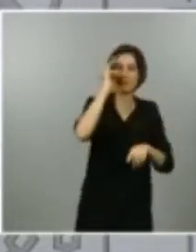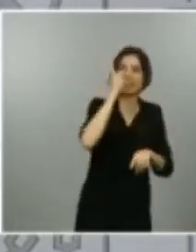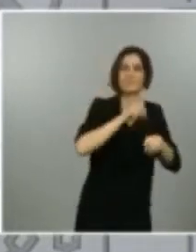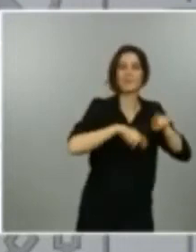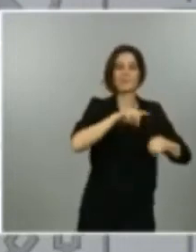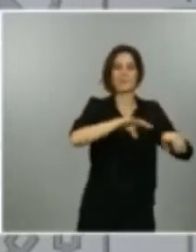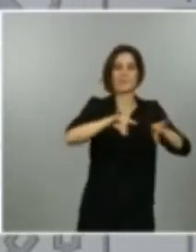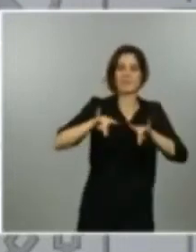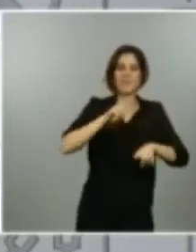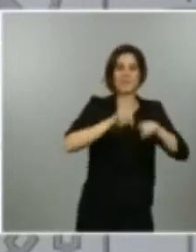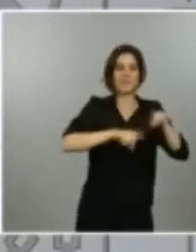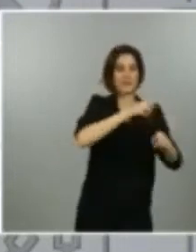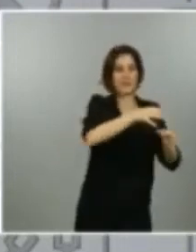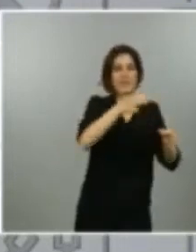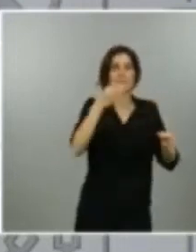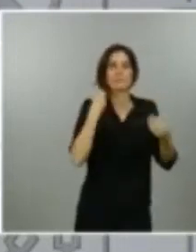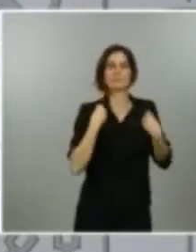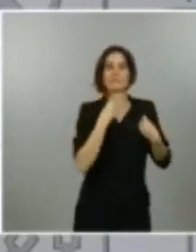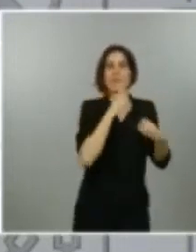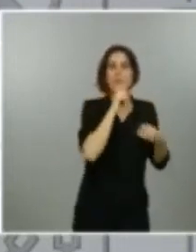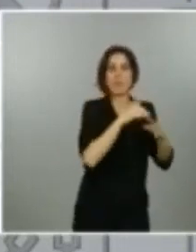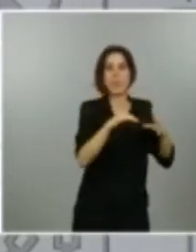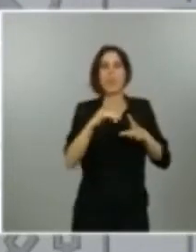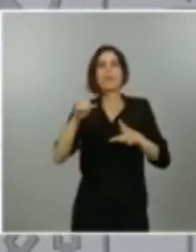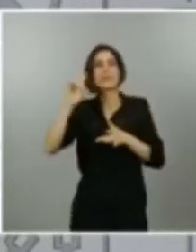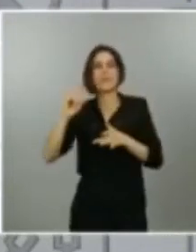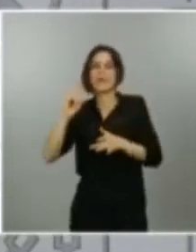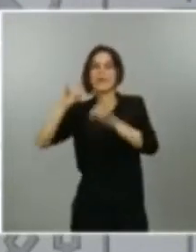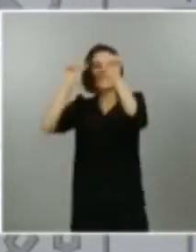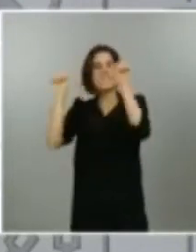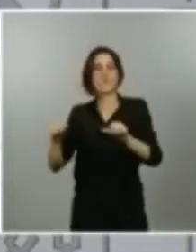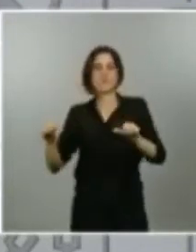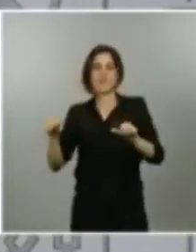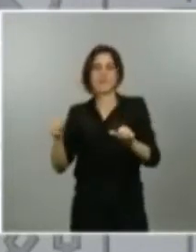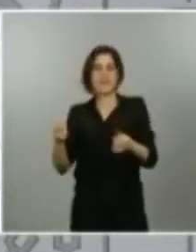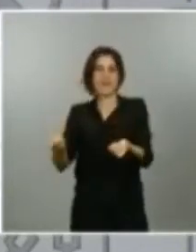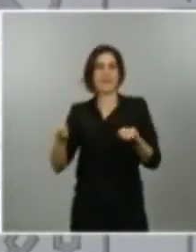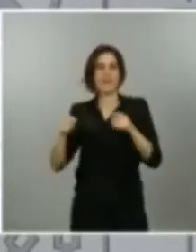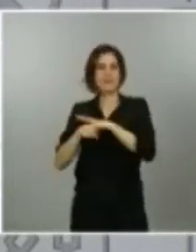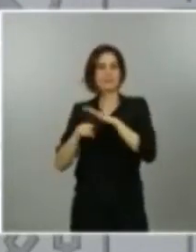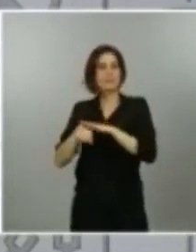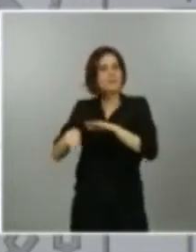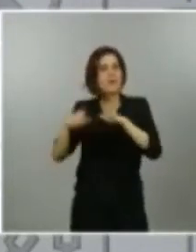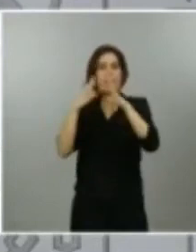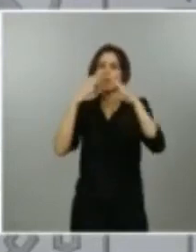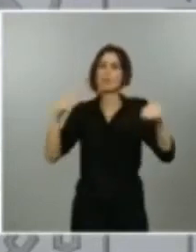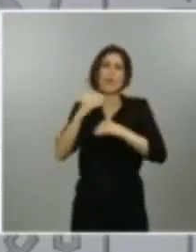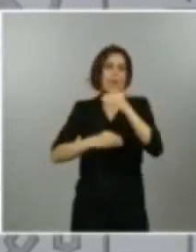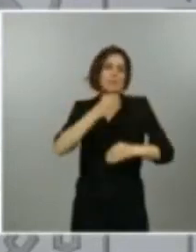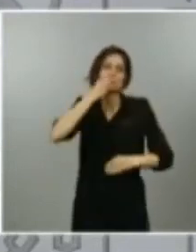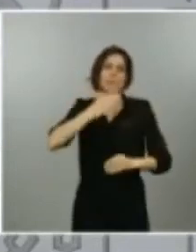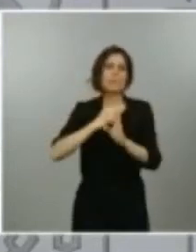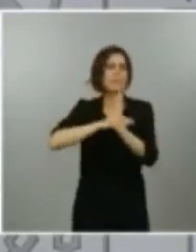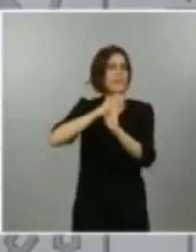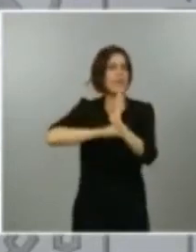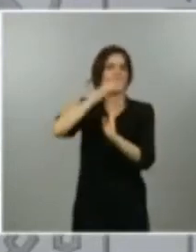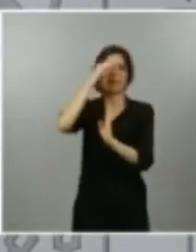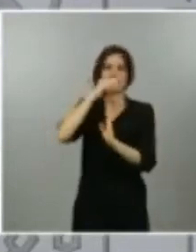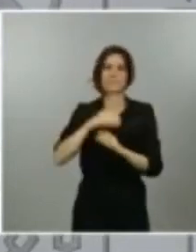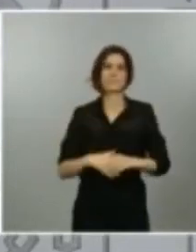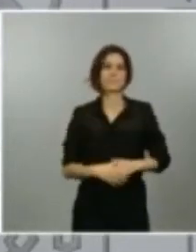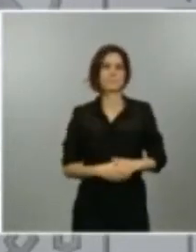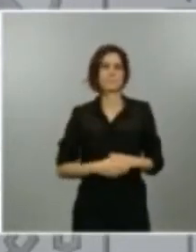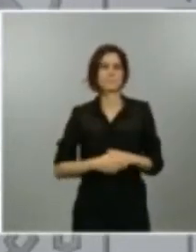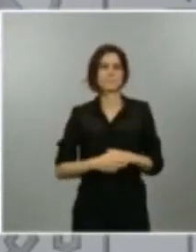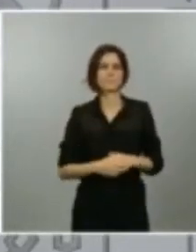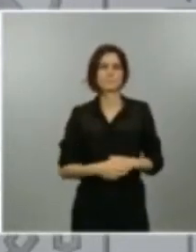han hecho de manera excelente y andalucía desde luego es una de las que lo ha hecho a un altísimo nivel yo creo que todo esto